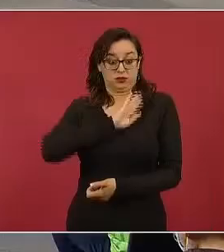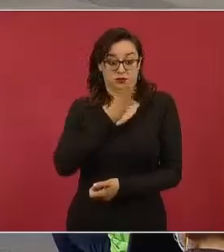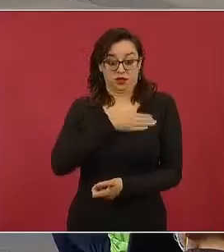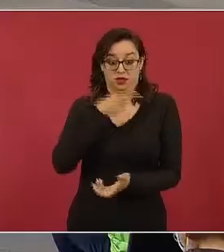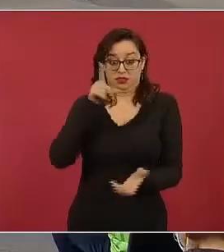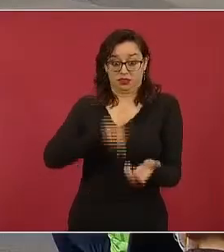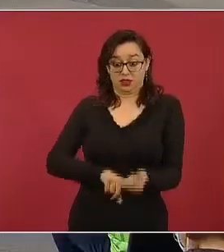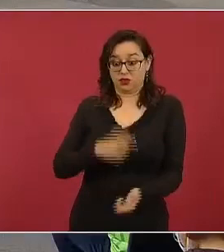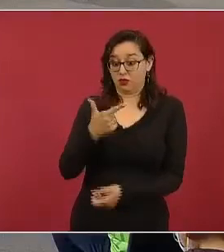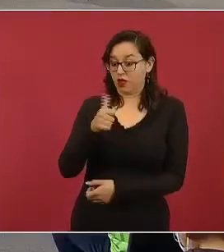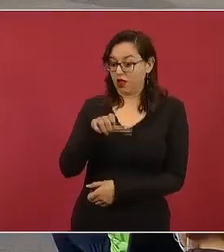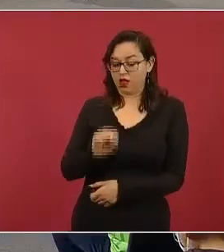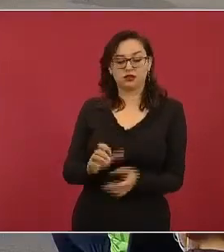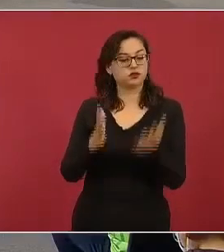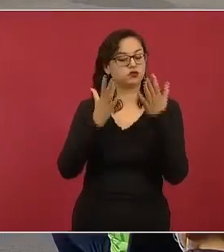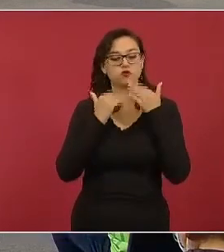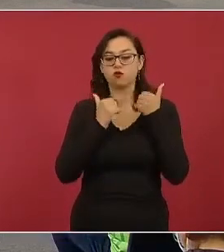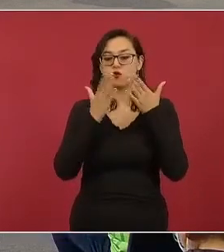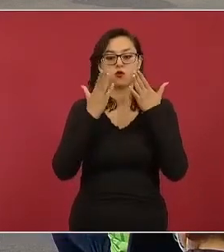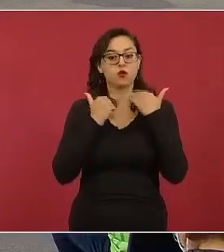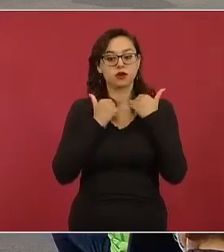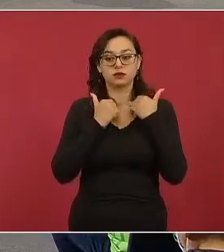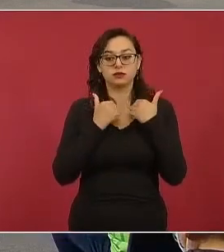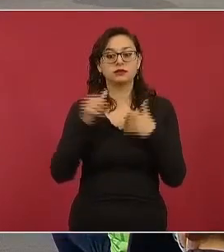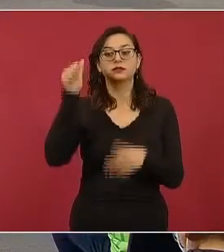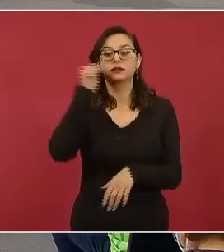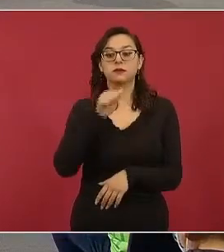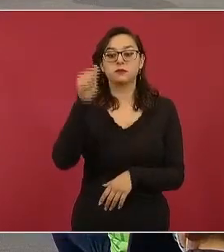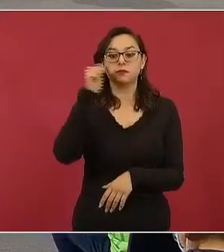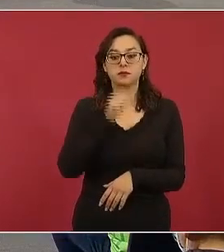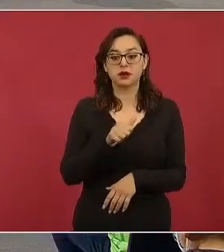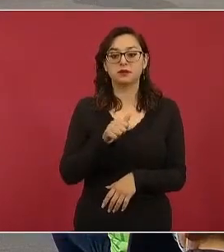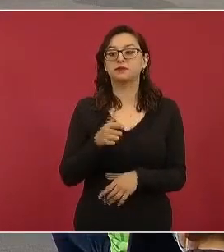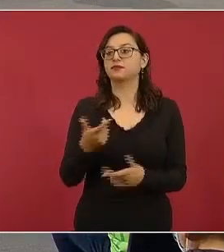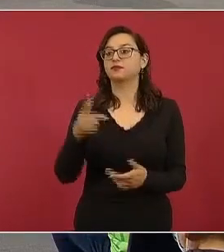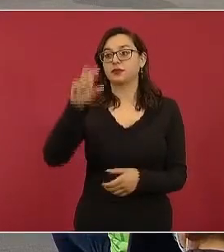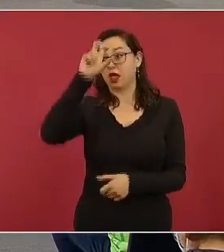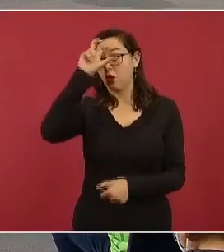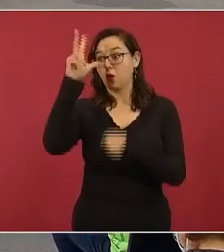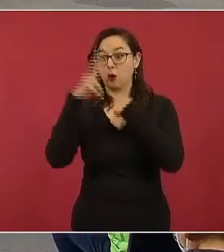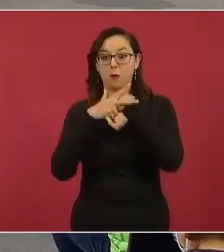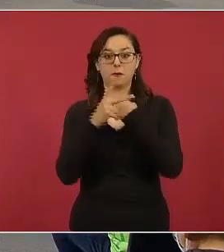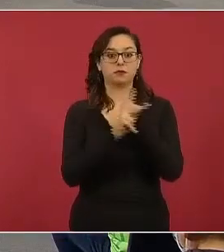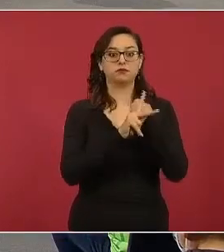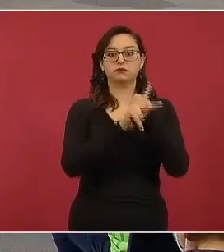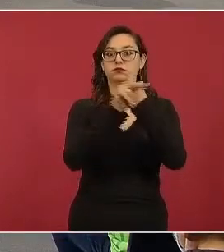España no tiene gas. La mayor parte de los países europeos no tienen gas.